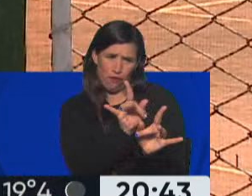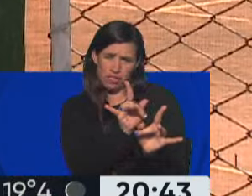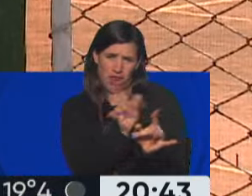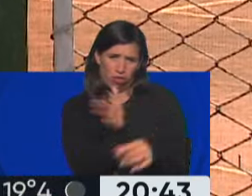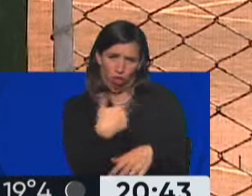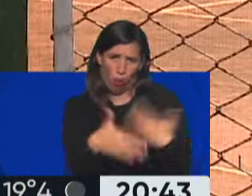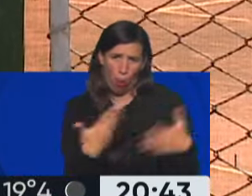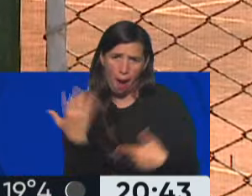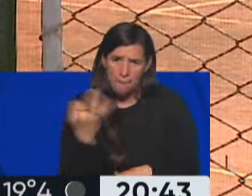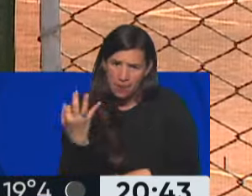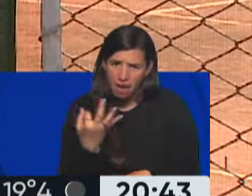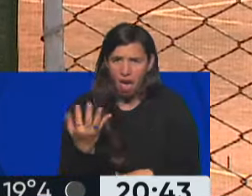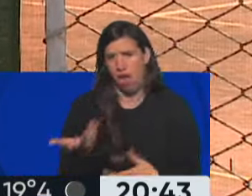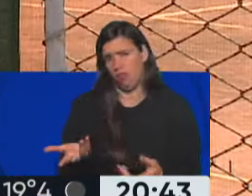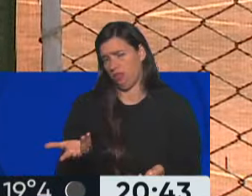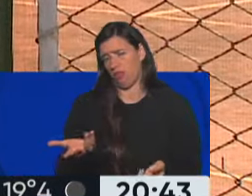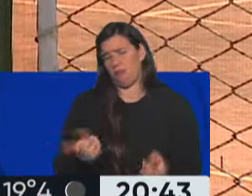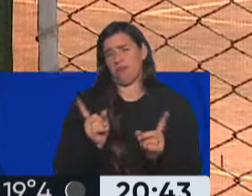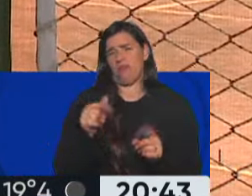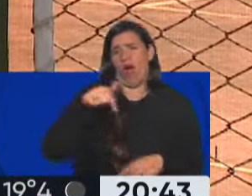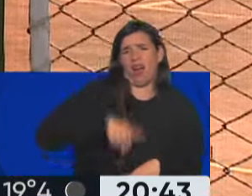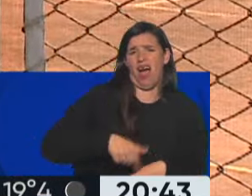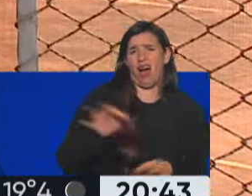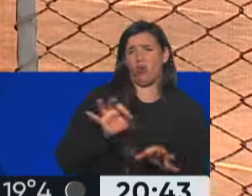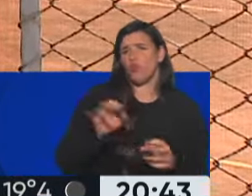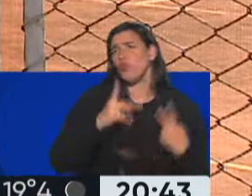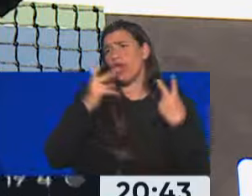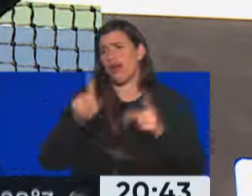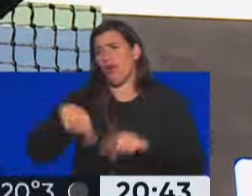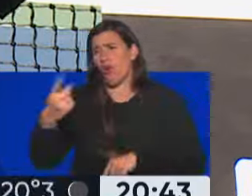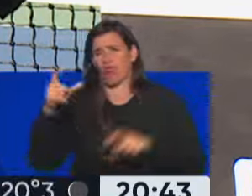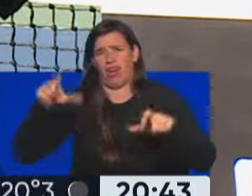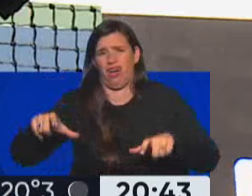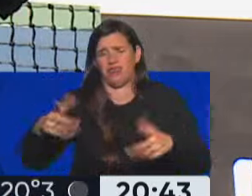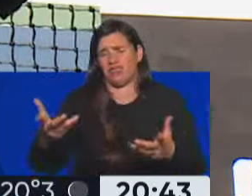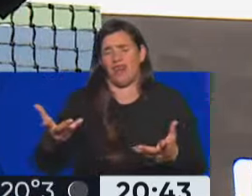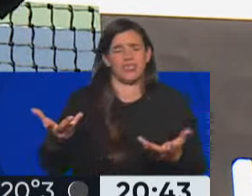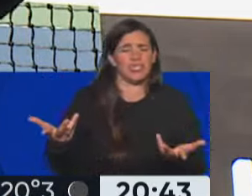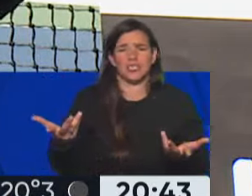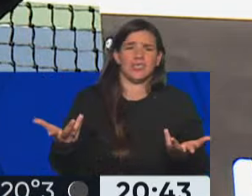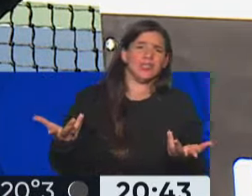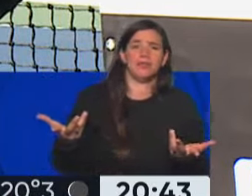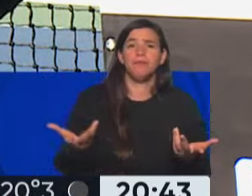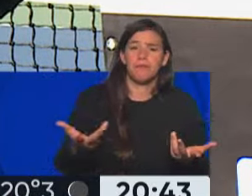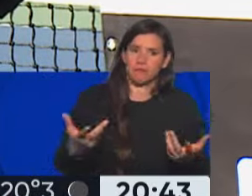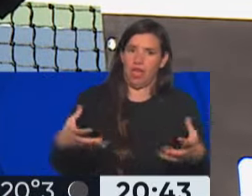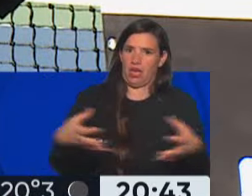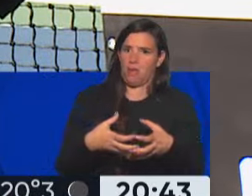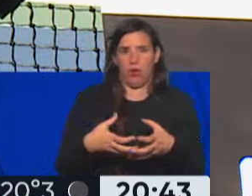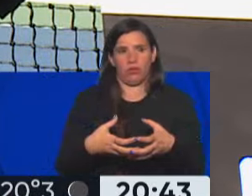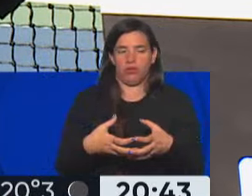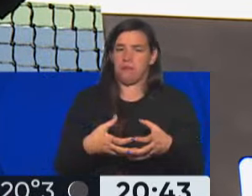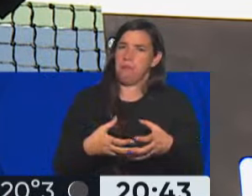en series de local, de visitante, que de repente juegas con equipos que por papeles no son tan difíciles y después te terminan